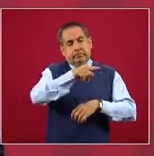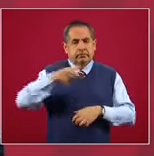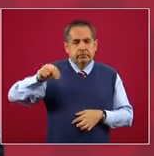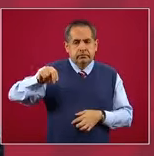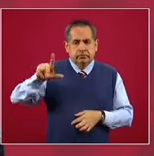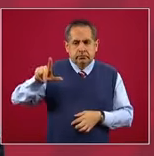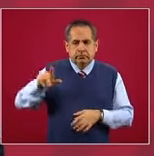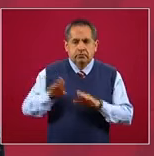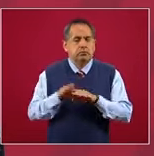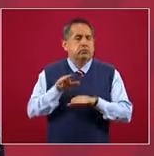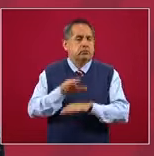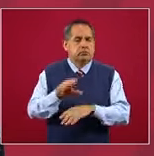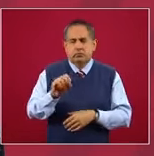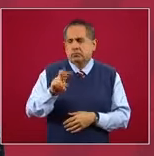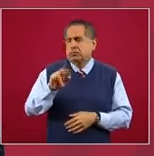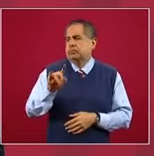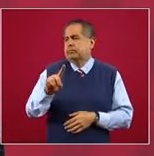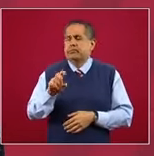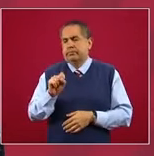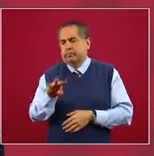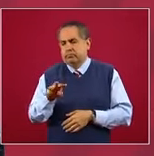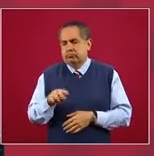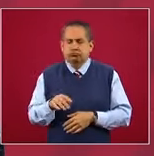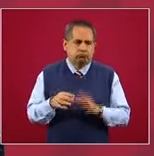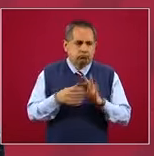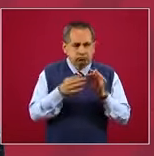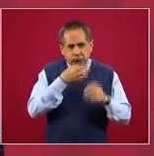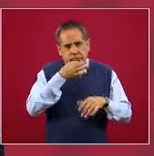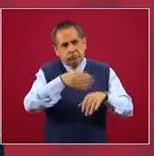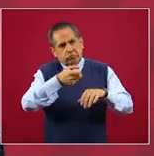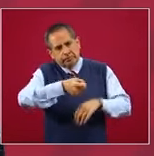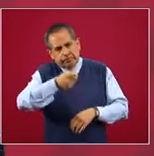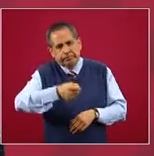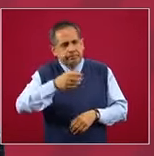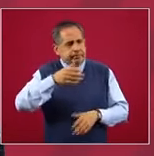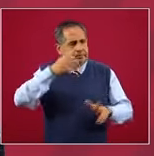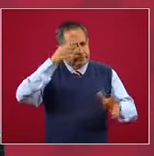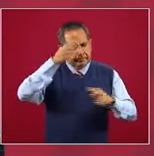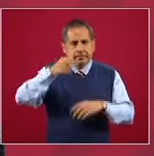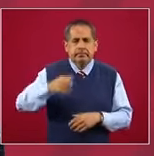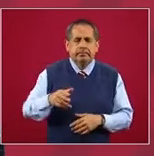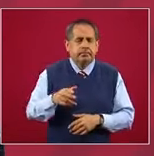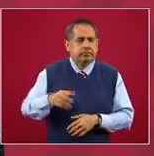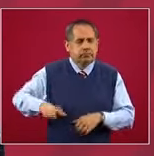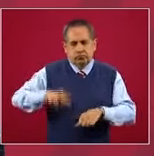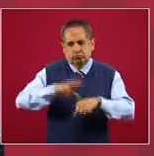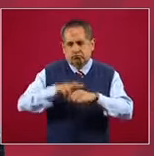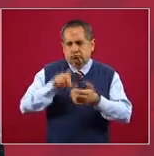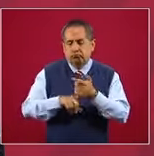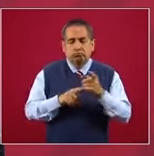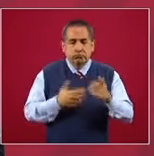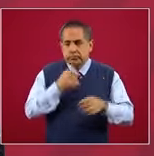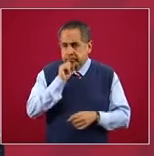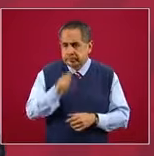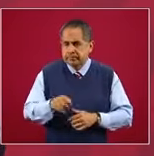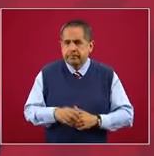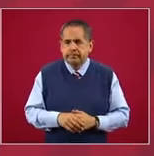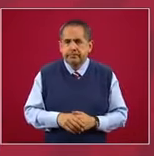León respecto a COVID-19. Le mandé, por supuesto, saludos al señor gobernador